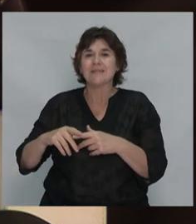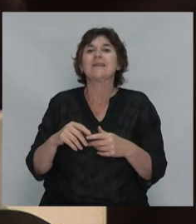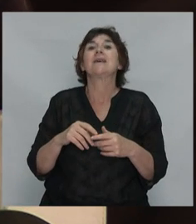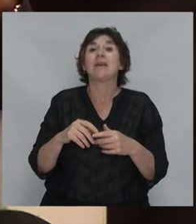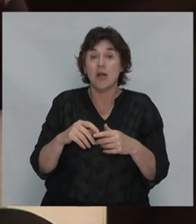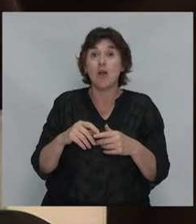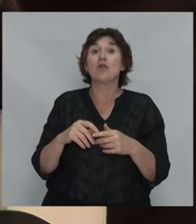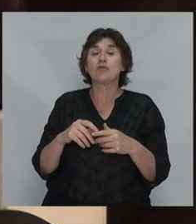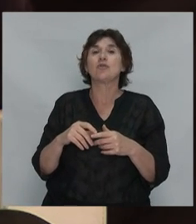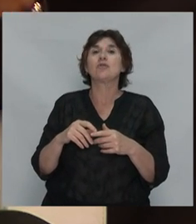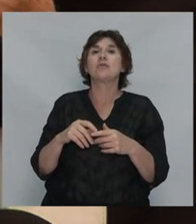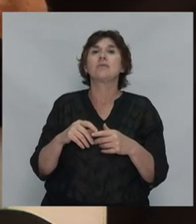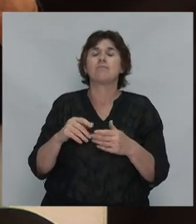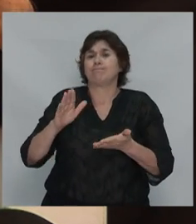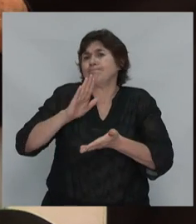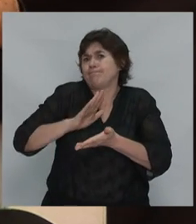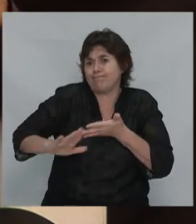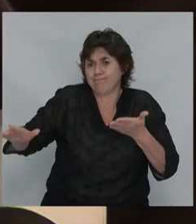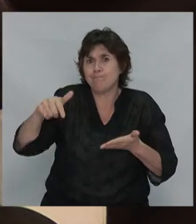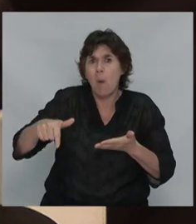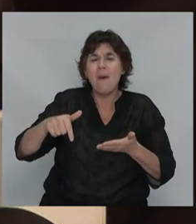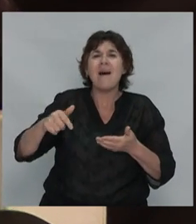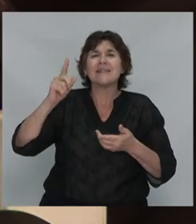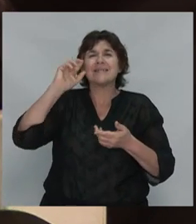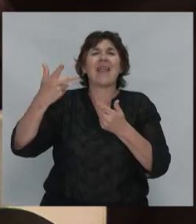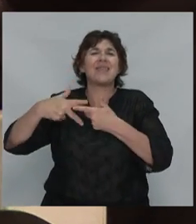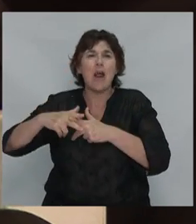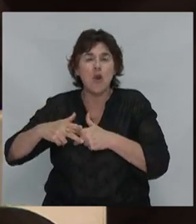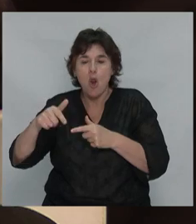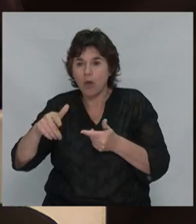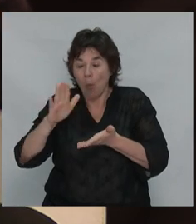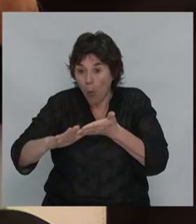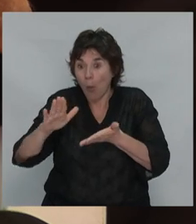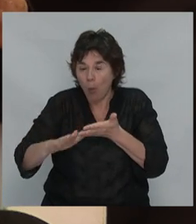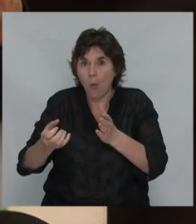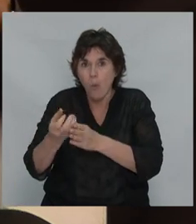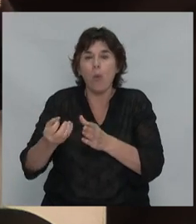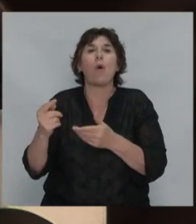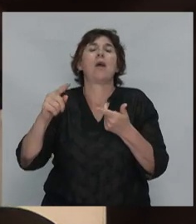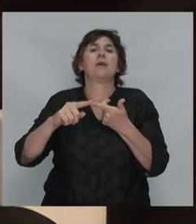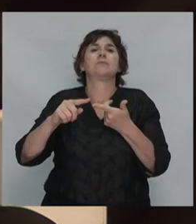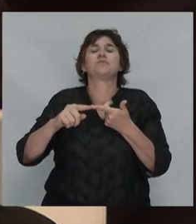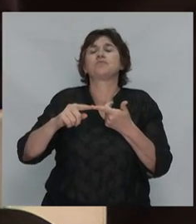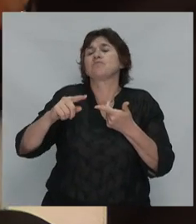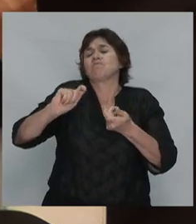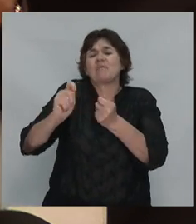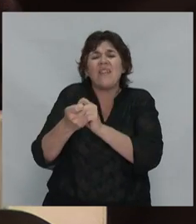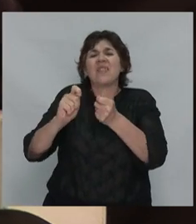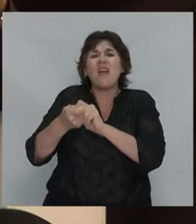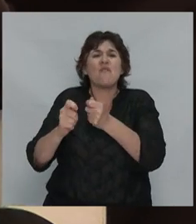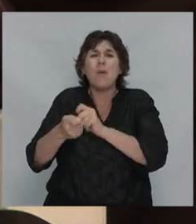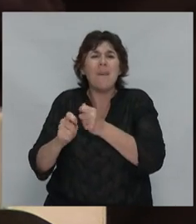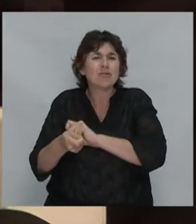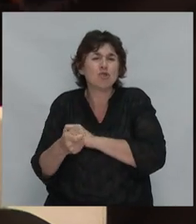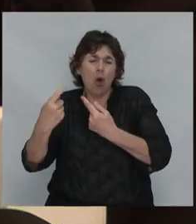la llegada de las nanotecnologías la llegada de el big data las transformaciones